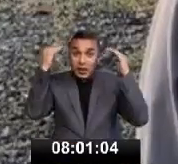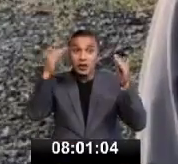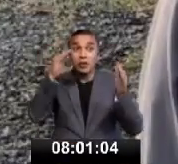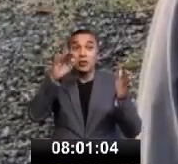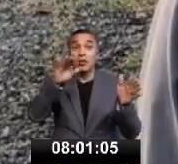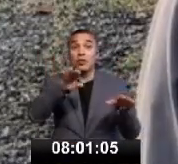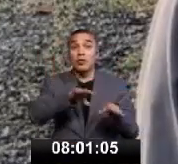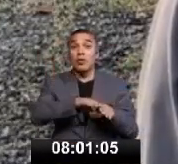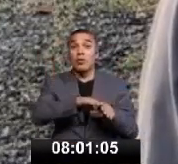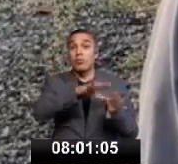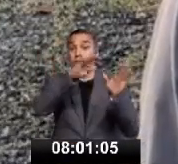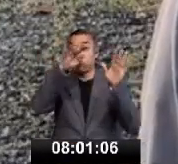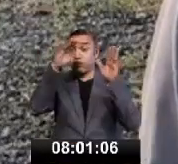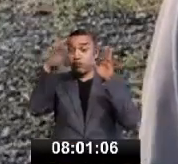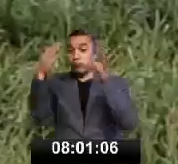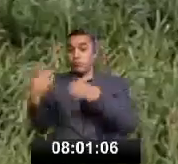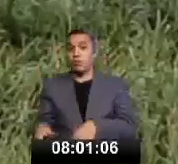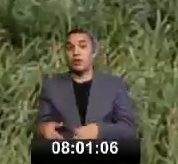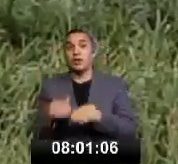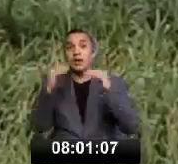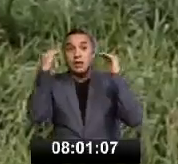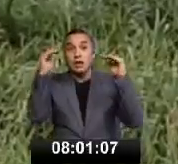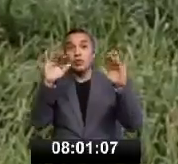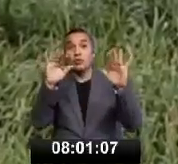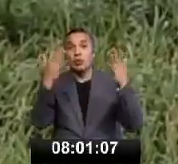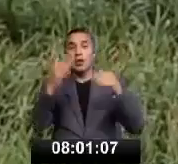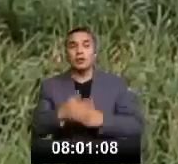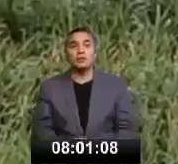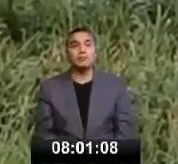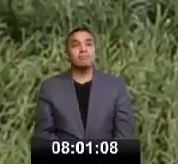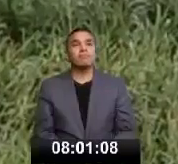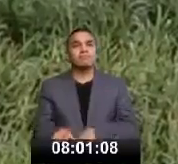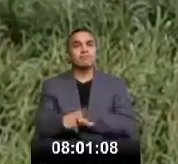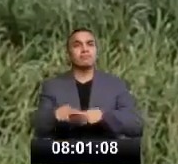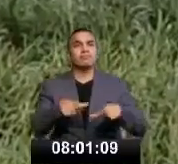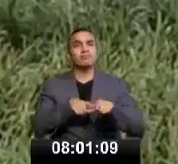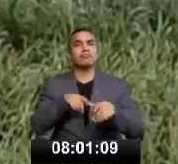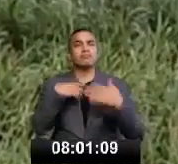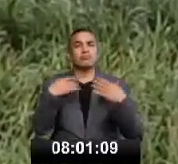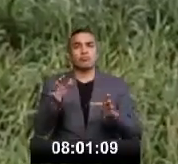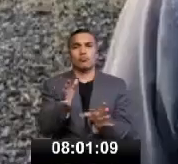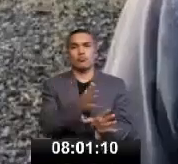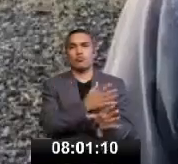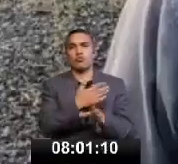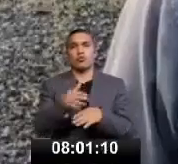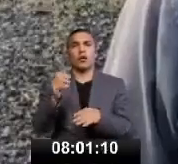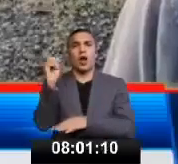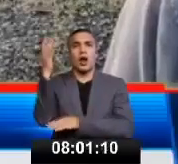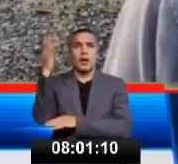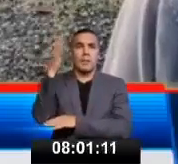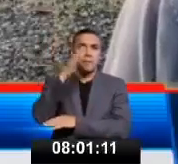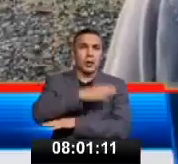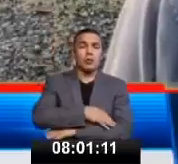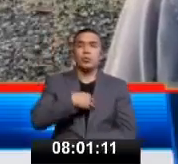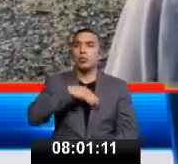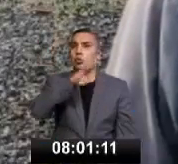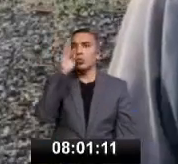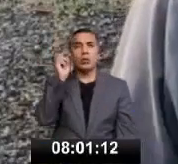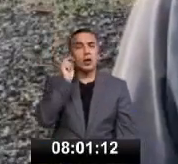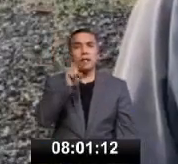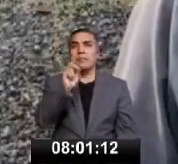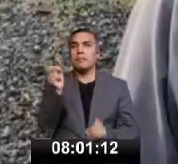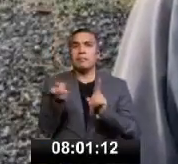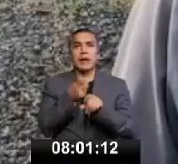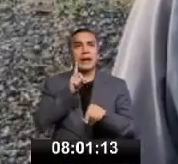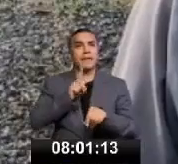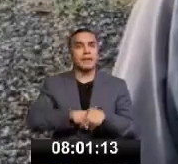y ya pues me quedé sin el techo de la casita. En ese sector, en su recorrido, los fuertes vientos tumbaron árboles. Yo nunca he visto y nunca ha sucedido por